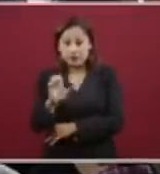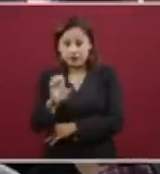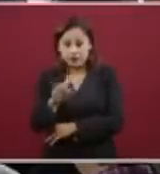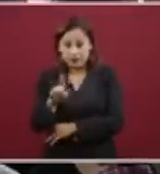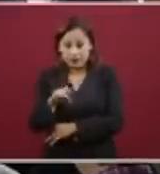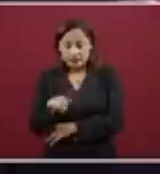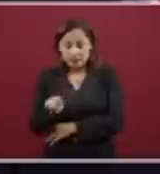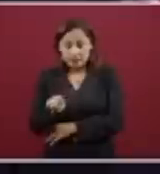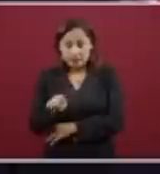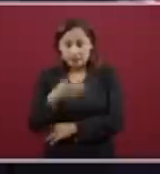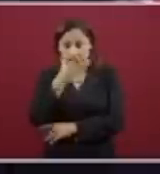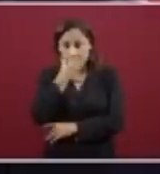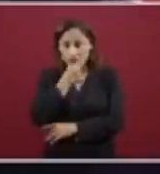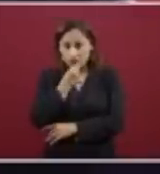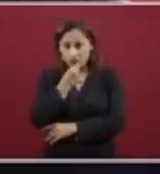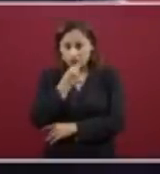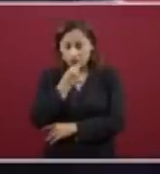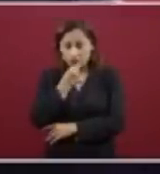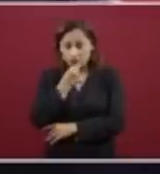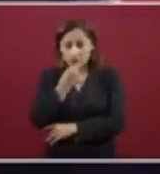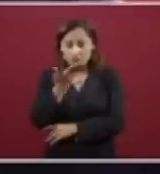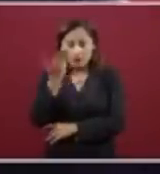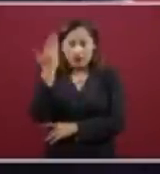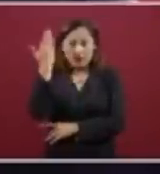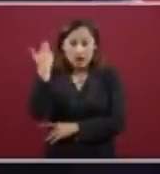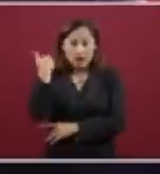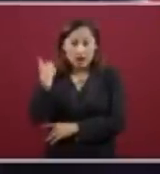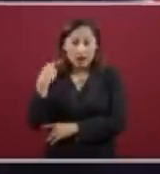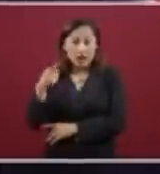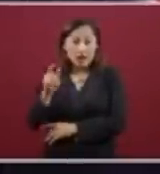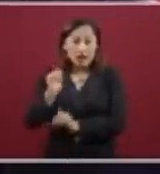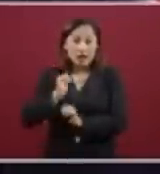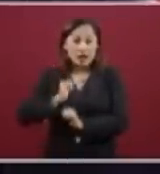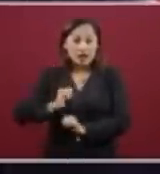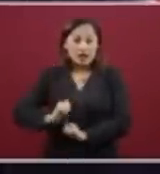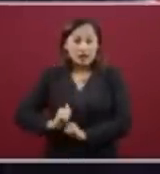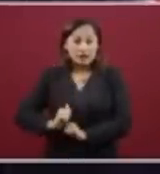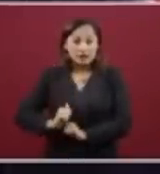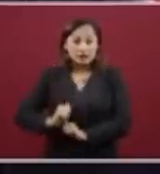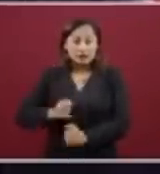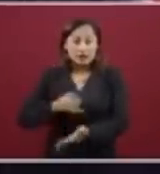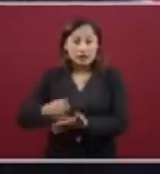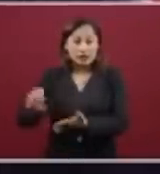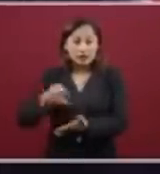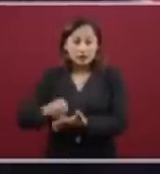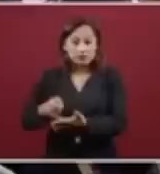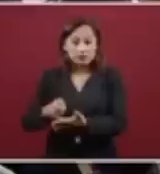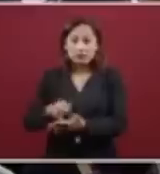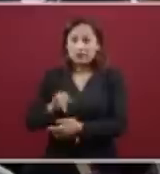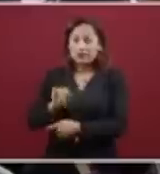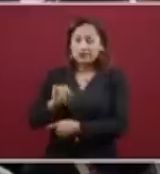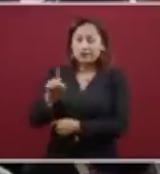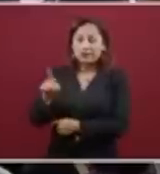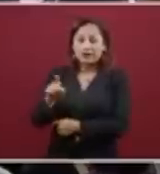había estado creo que en agricultura con él la comisión bancaria